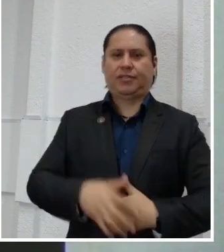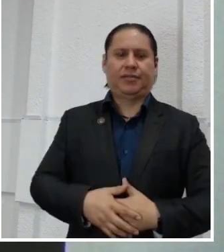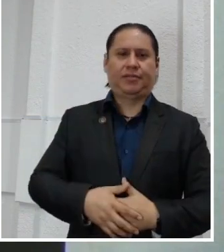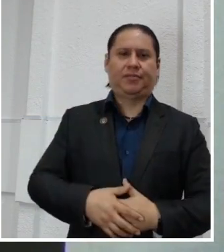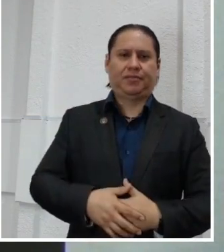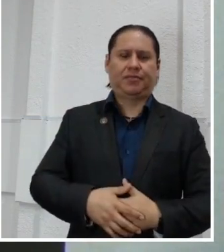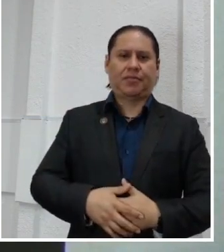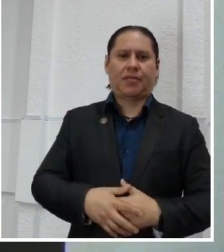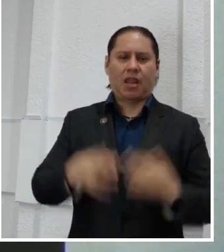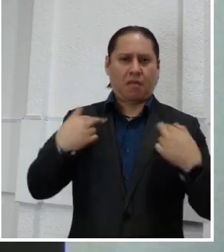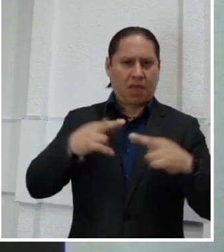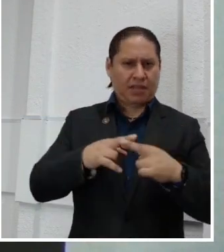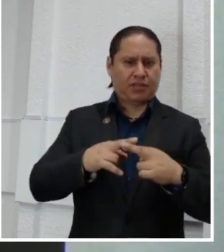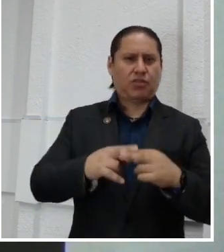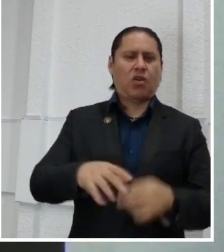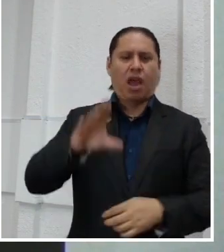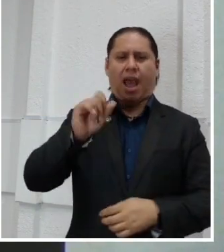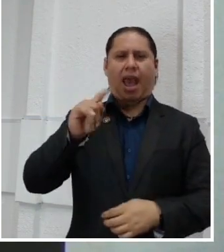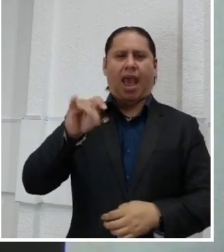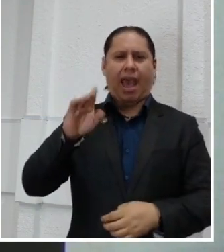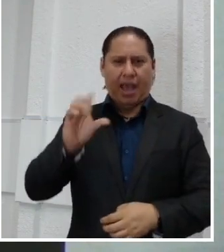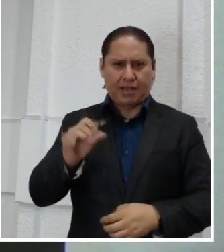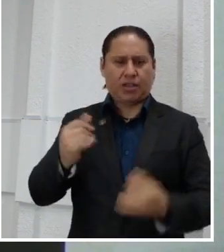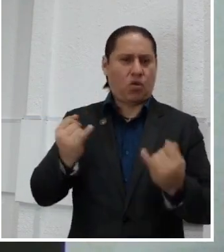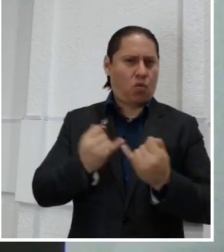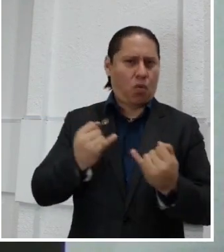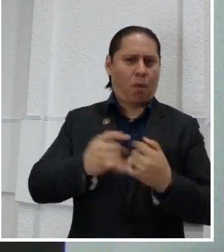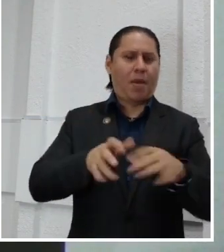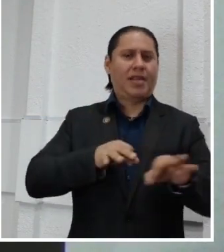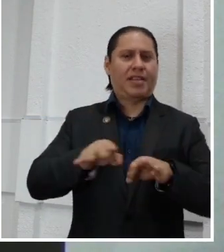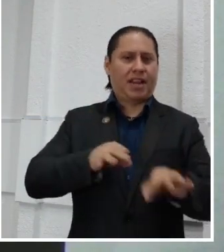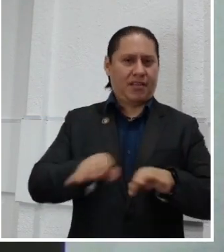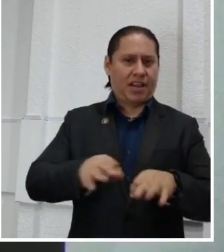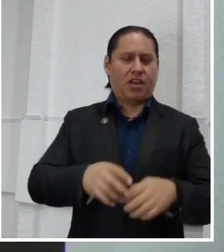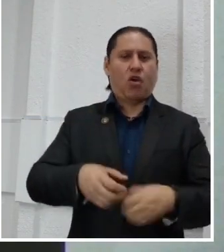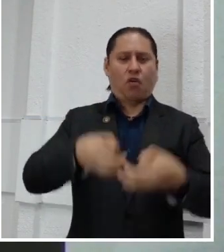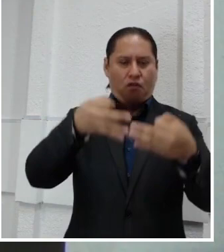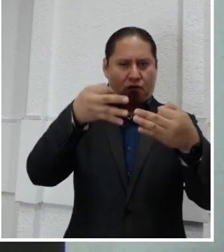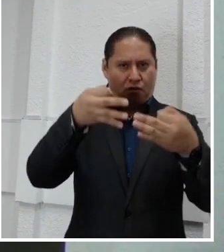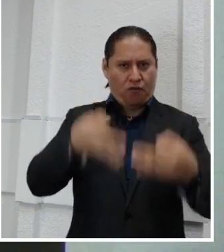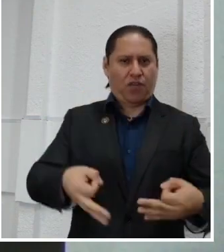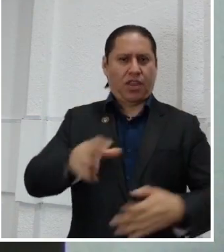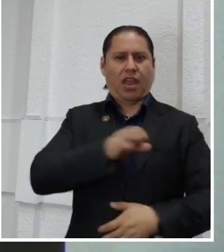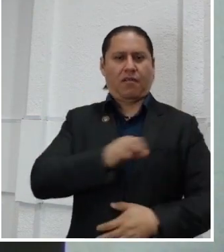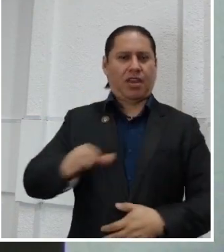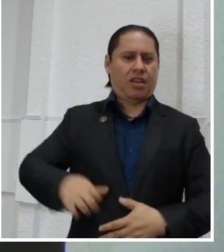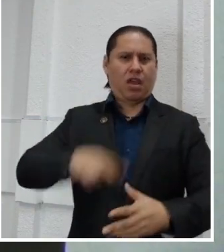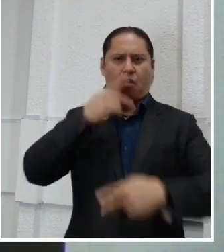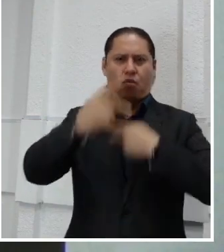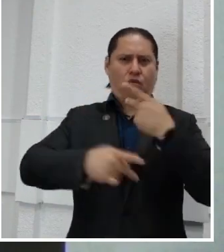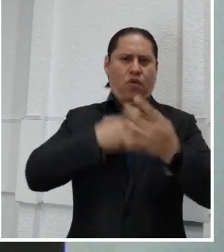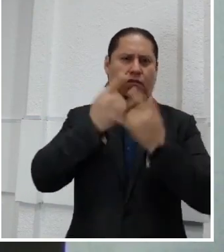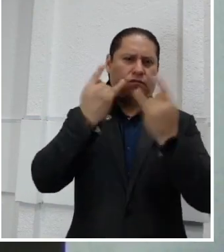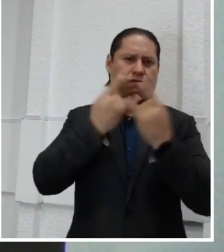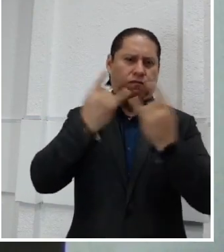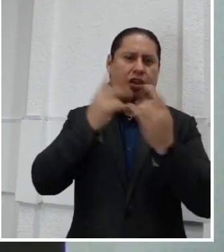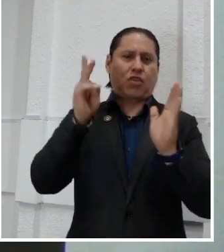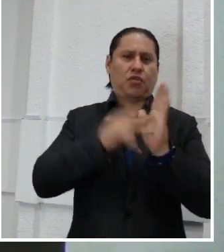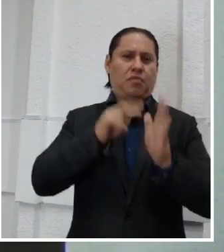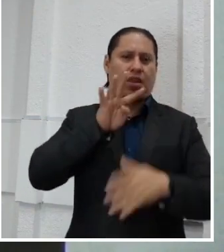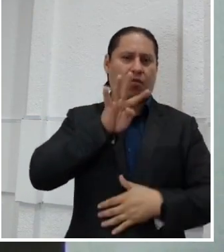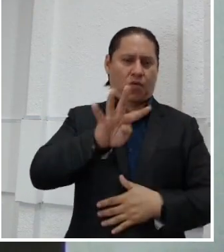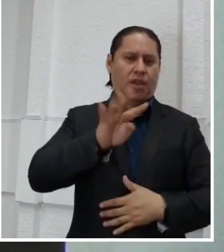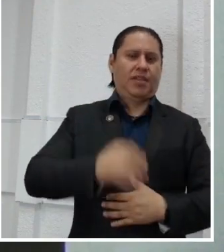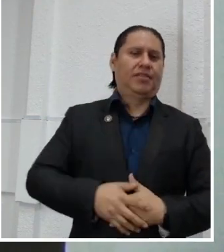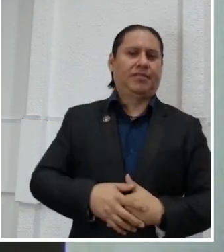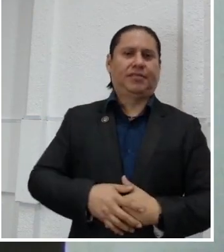El maestro Castro Aguilar también se desempeñó como cronista oficial del ayuntamiento desde el año 2004